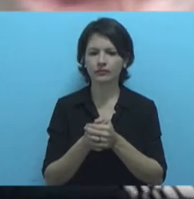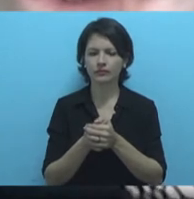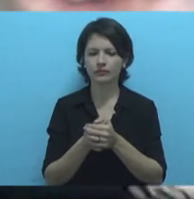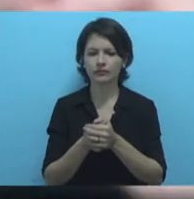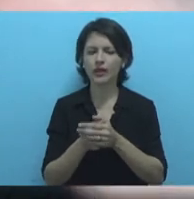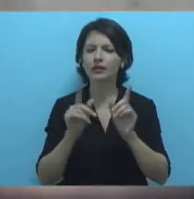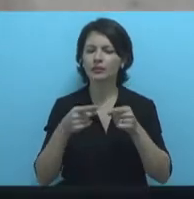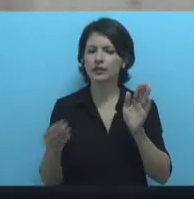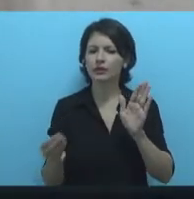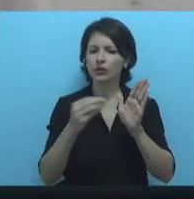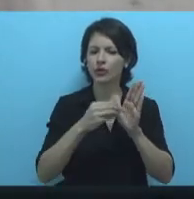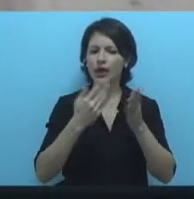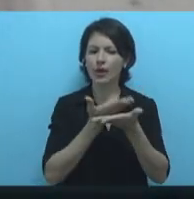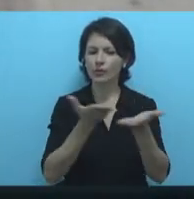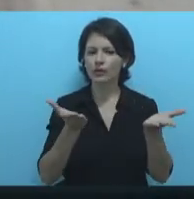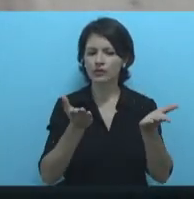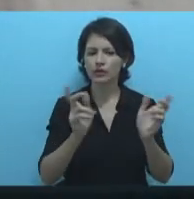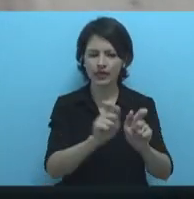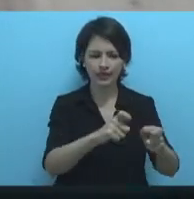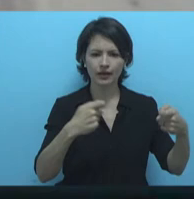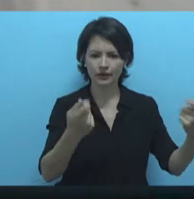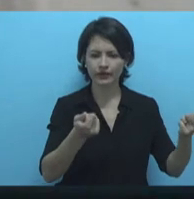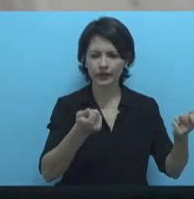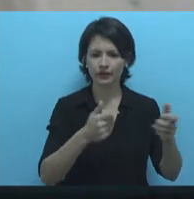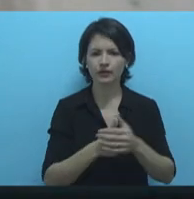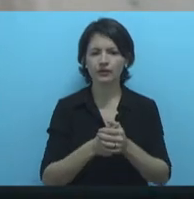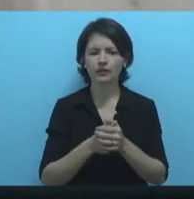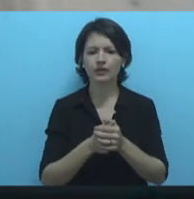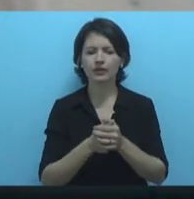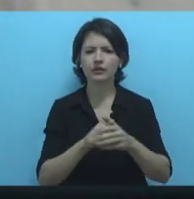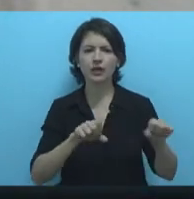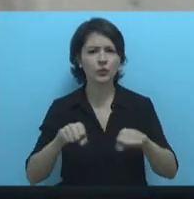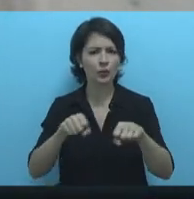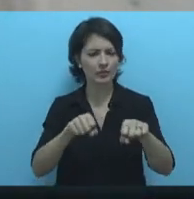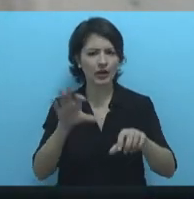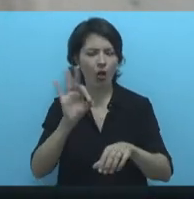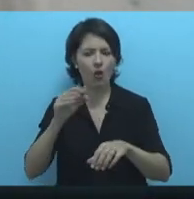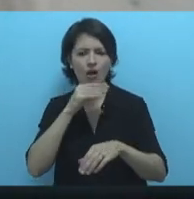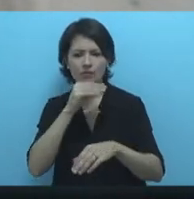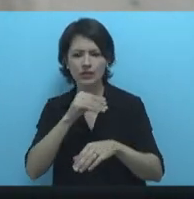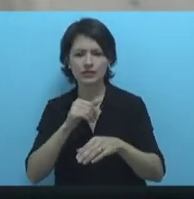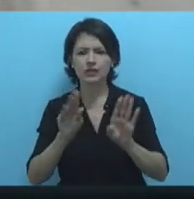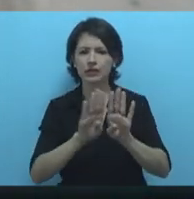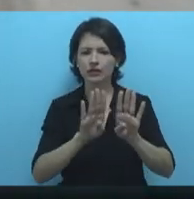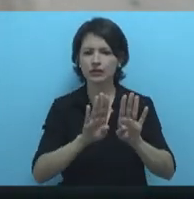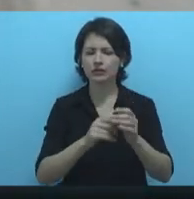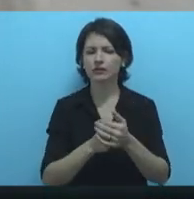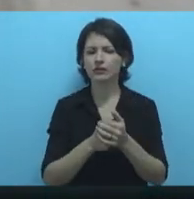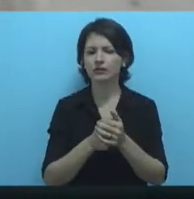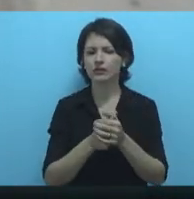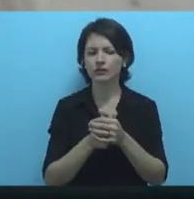en las publicaciones y revistas de promoción de los mercados y listas dejados en una sección específica con